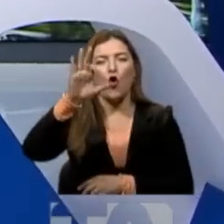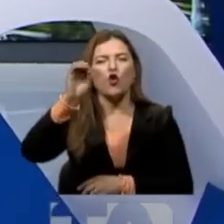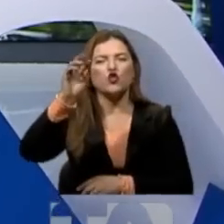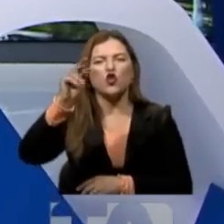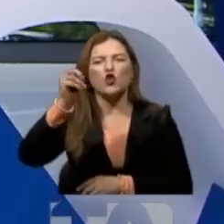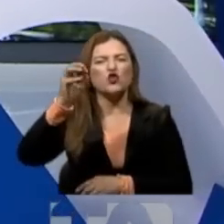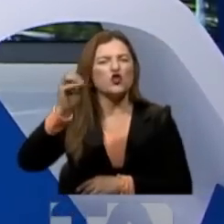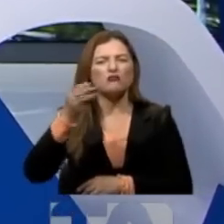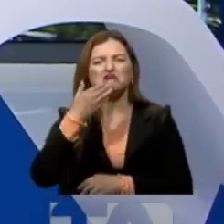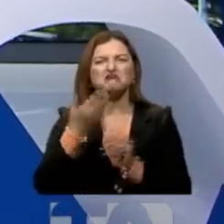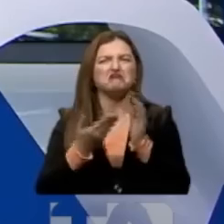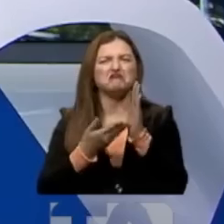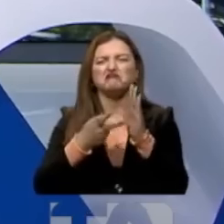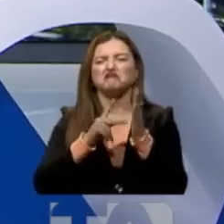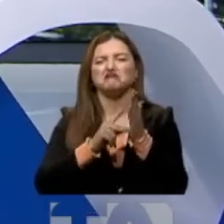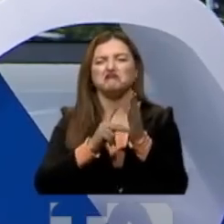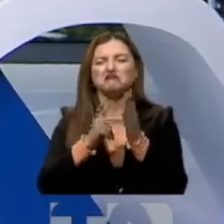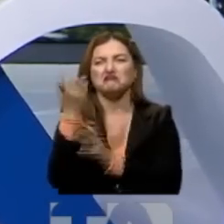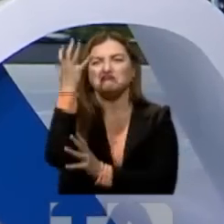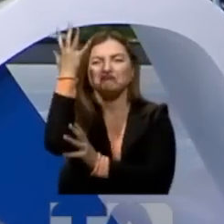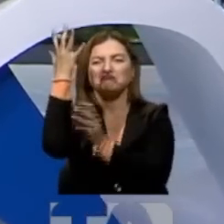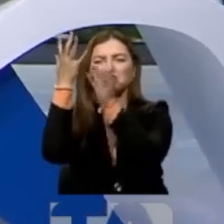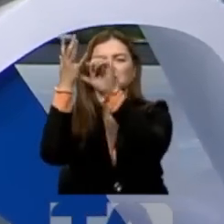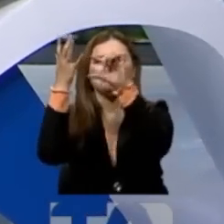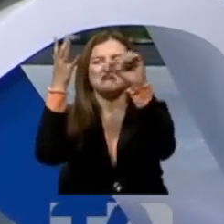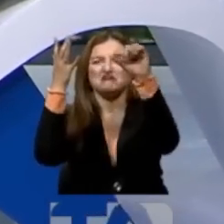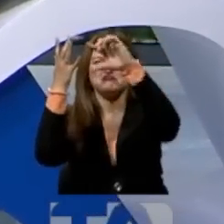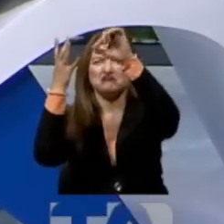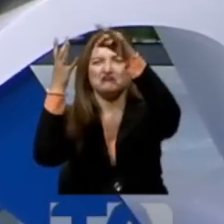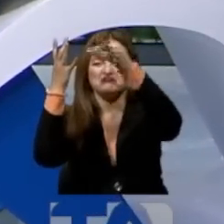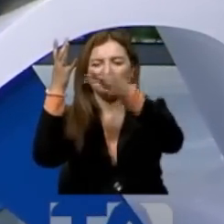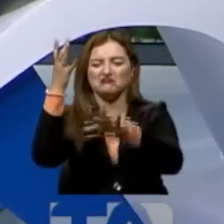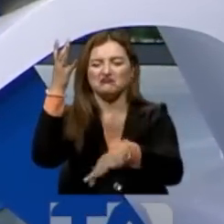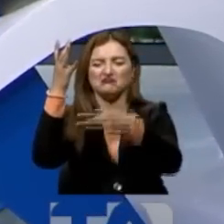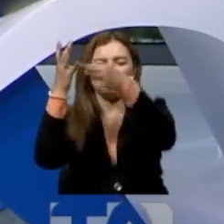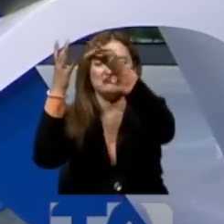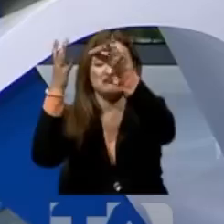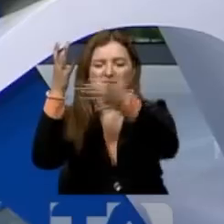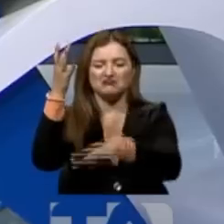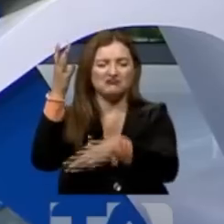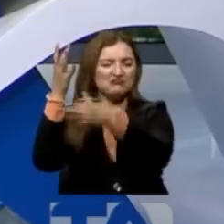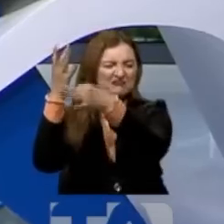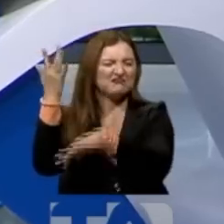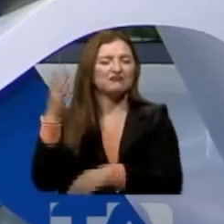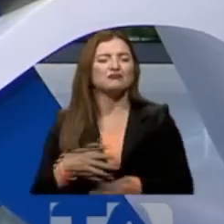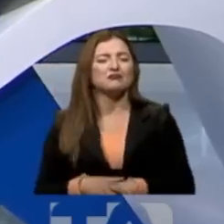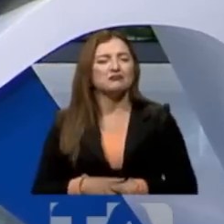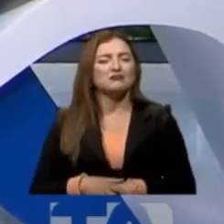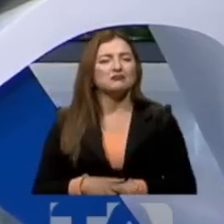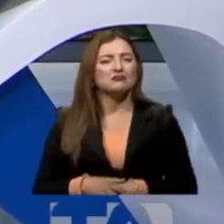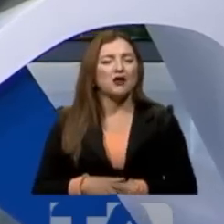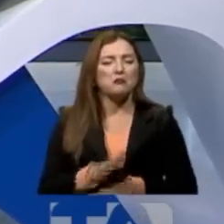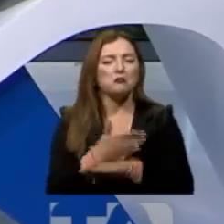otoño. Esa no se la sabía, ¿no? No, para nada, no, es que yo y, no... Y dice estar en este segmento. Música clásica, la no, verdad. No,